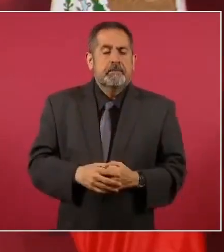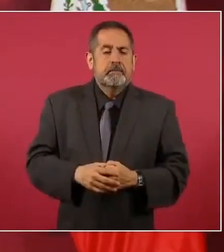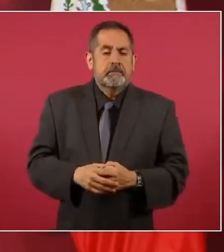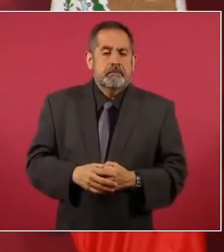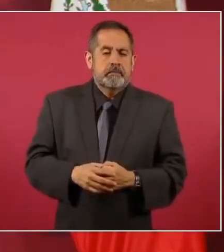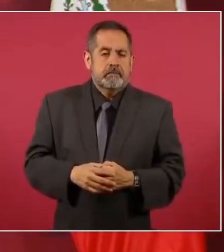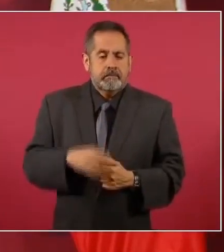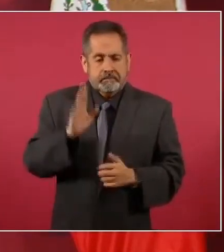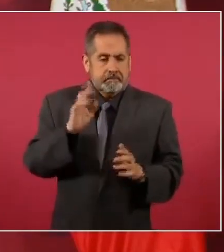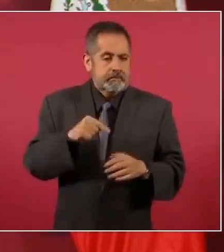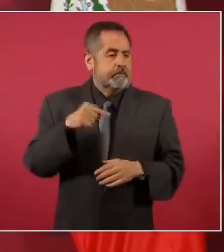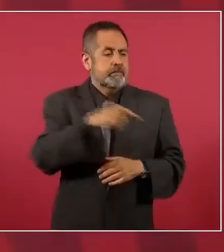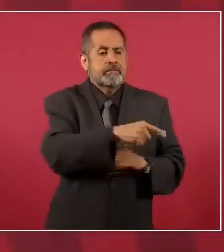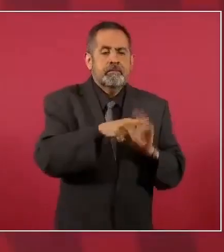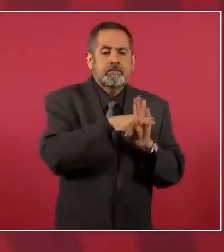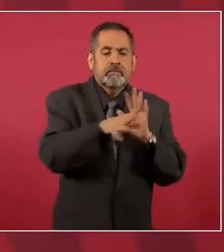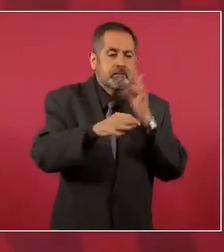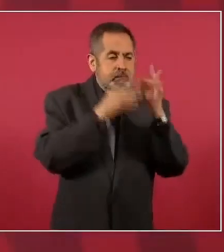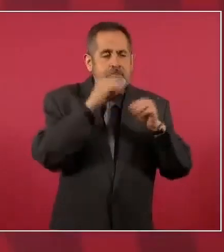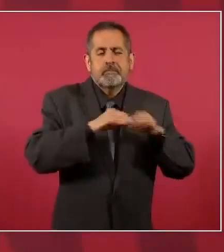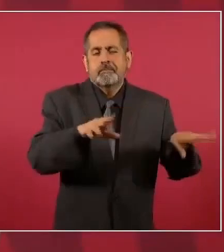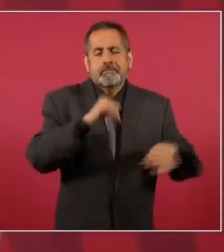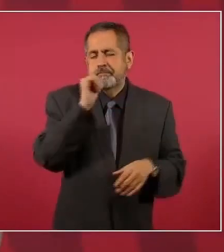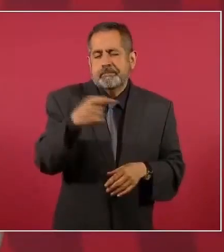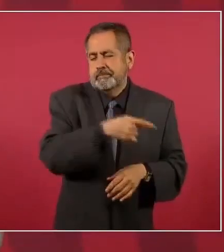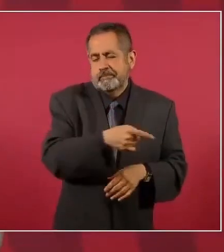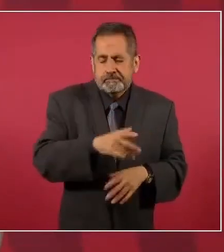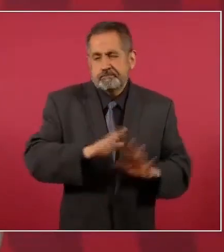Claro que de esto no va a salir nada en el Reforma.